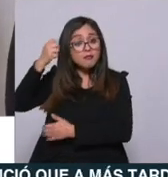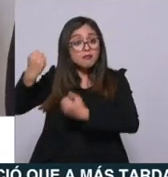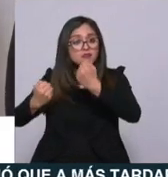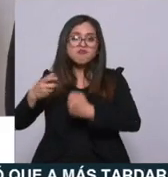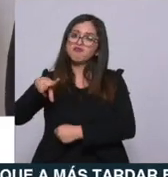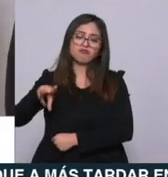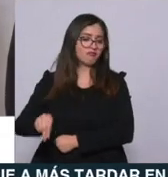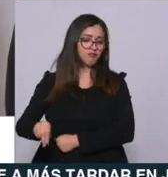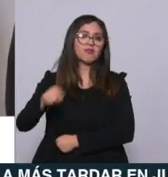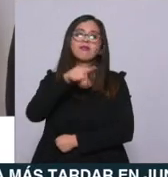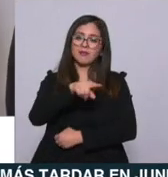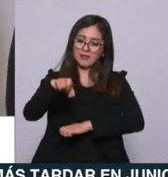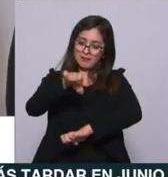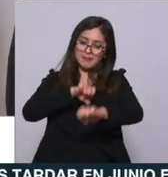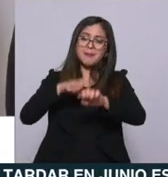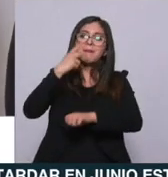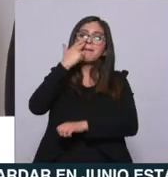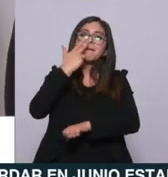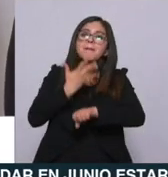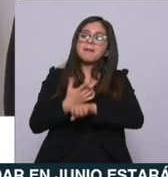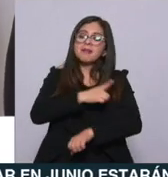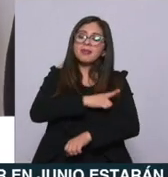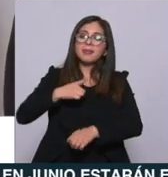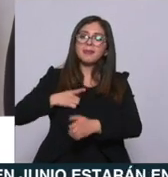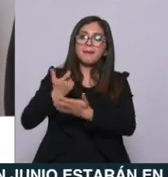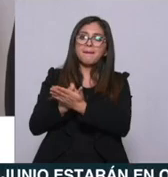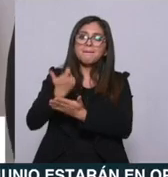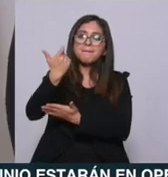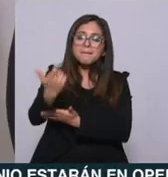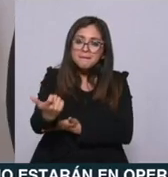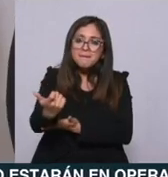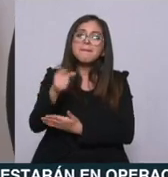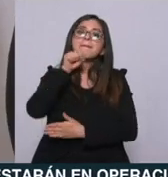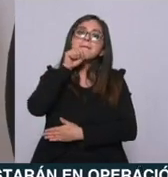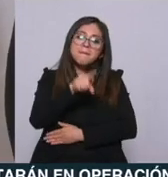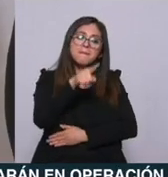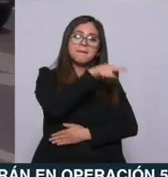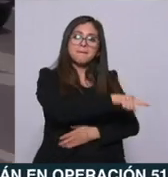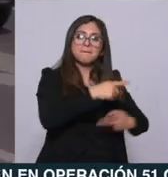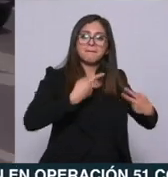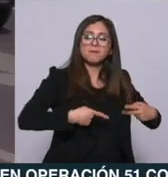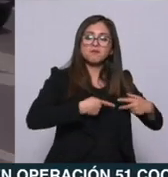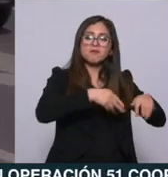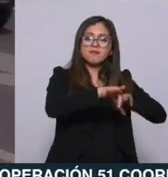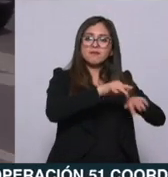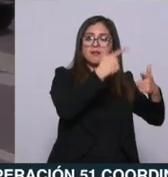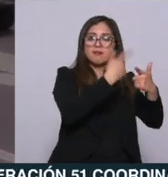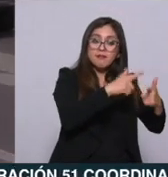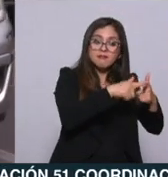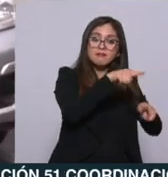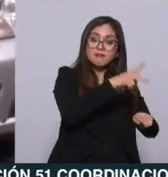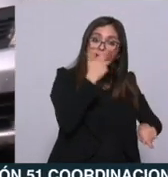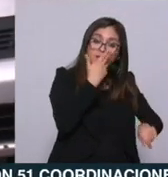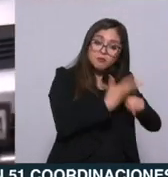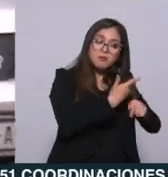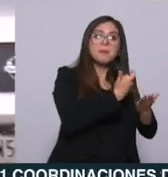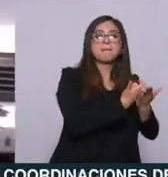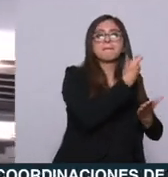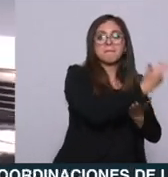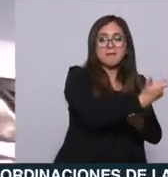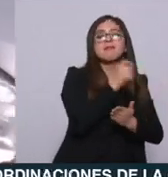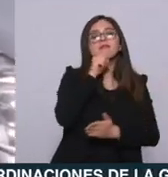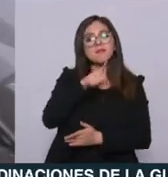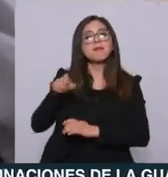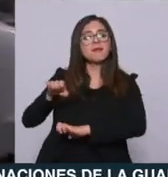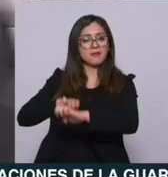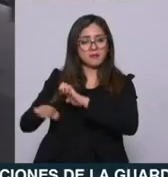que pagar la revista igual que lo pagan los taxistas. Para la revisión físico-mecánica, el conductor